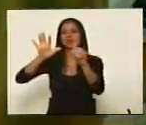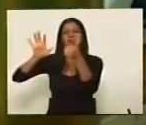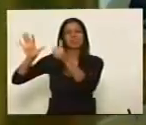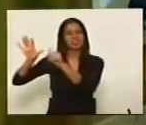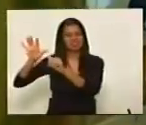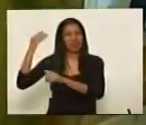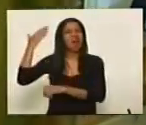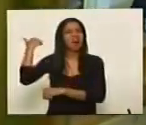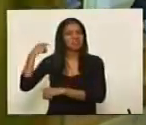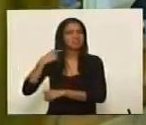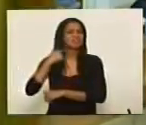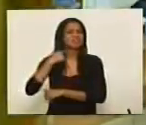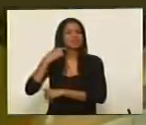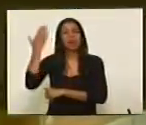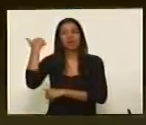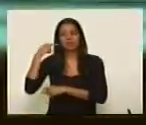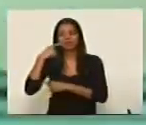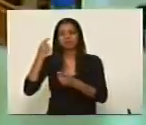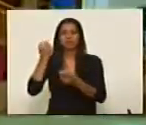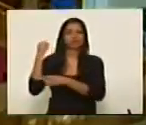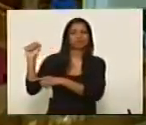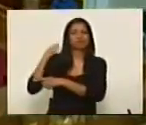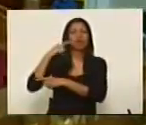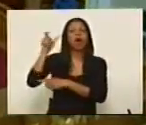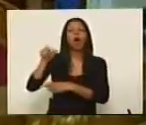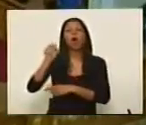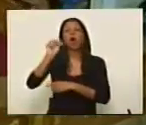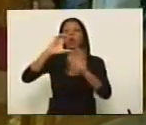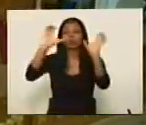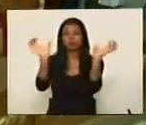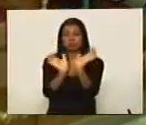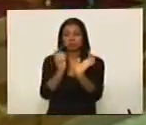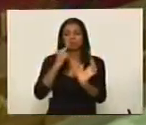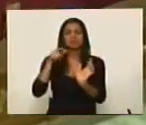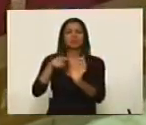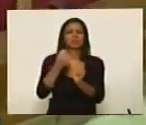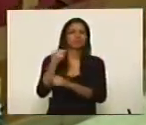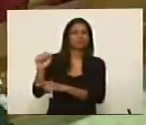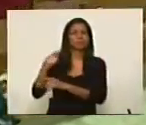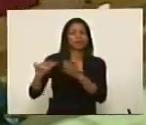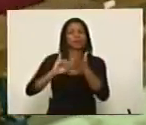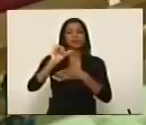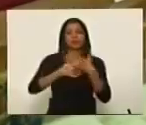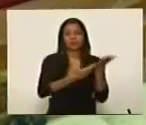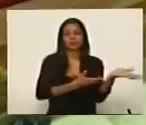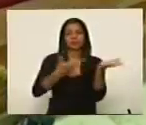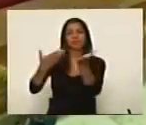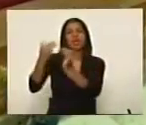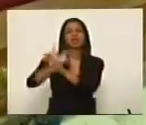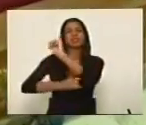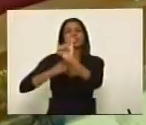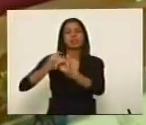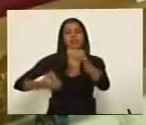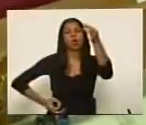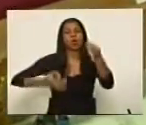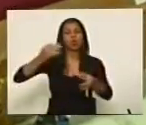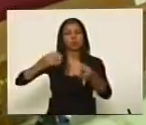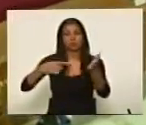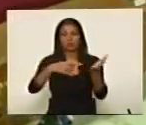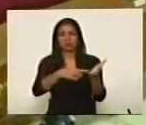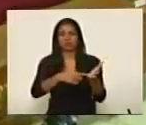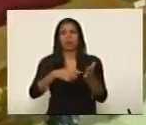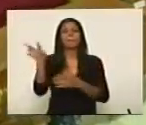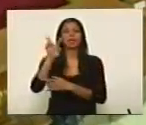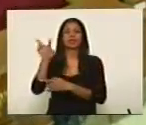fueron violados flagrantemente por el secretario general de Naciones Unidas al decidir remitir el caso a la Corte Internacional de Justicia, cuestión